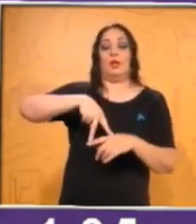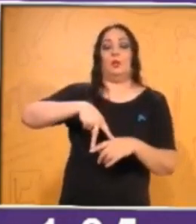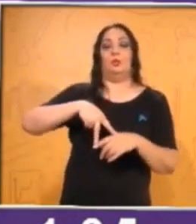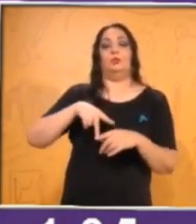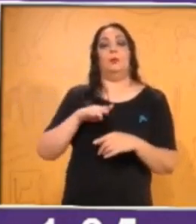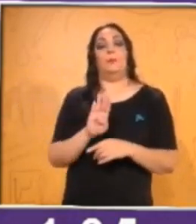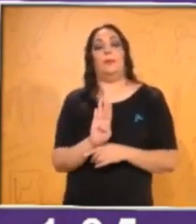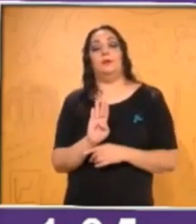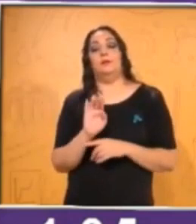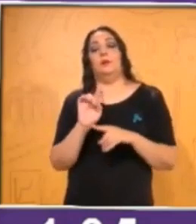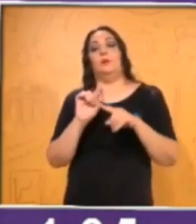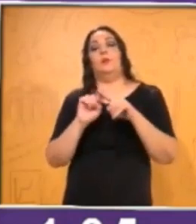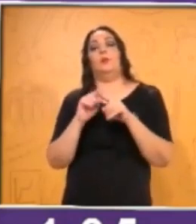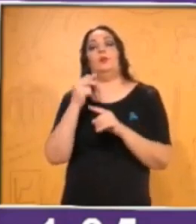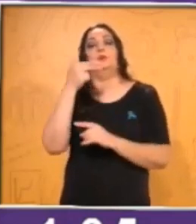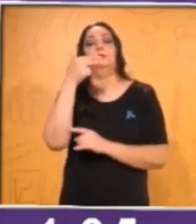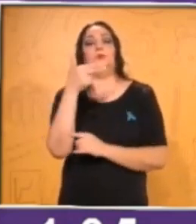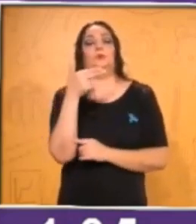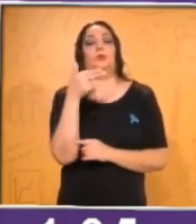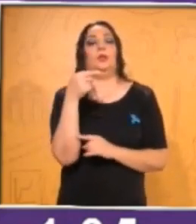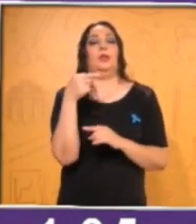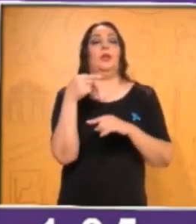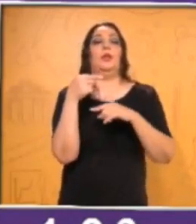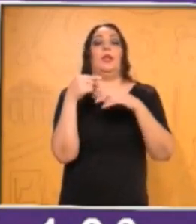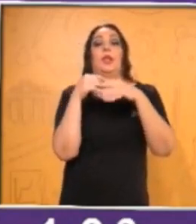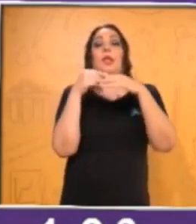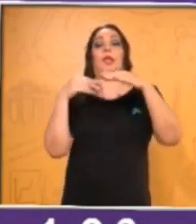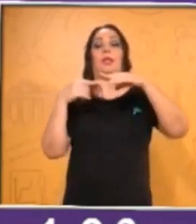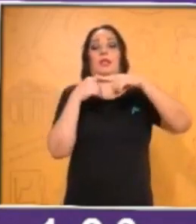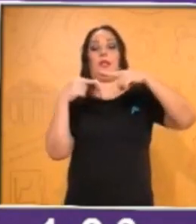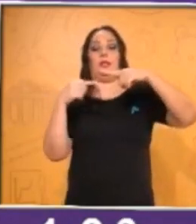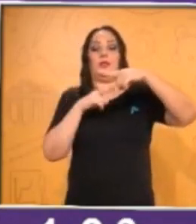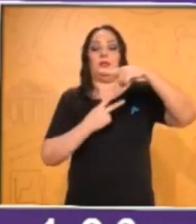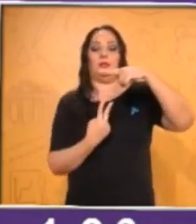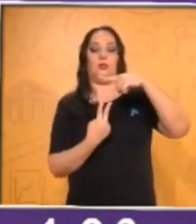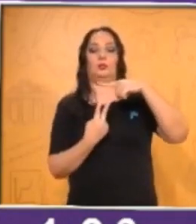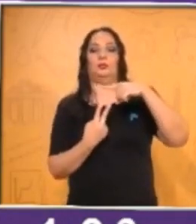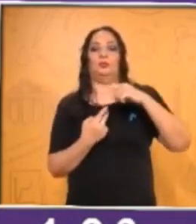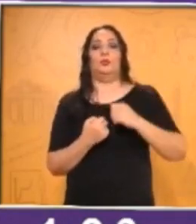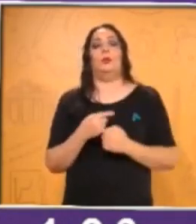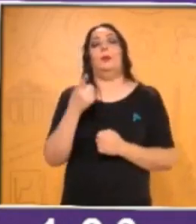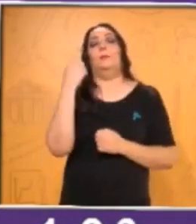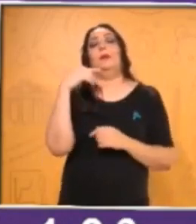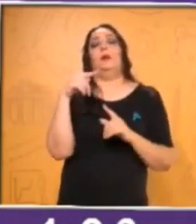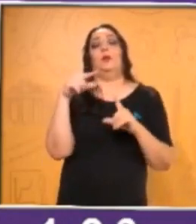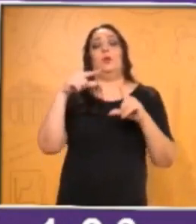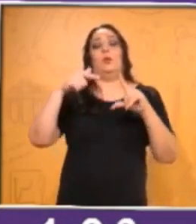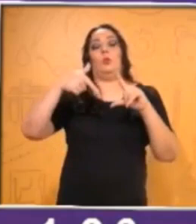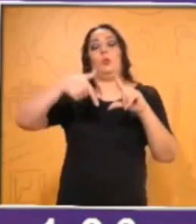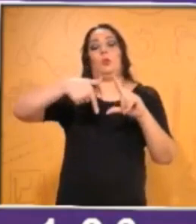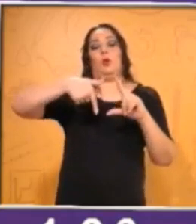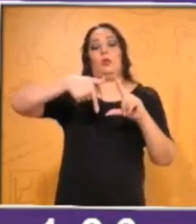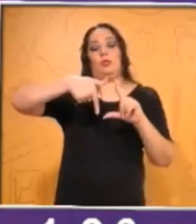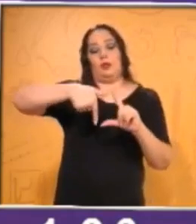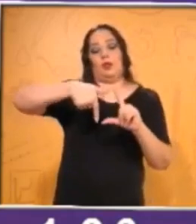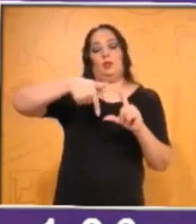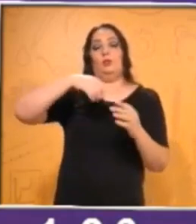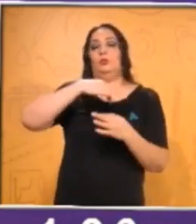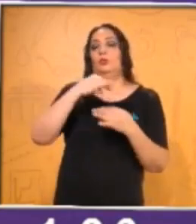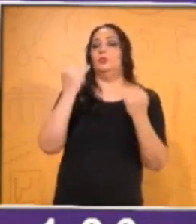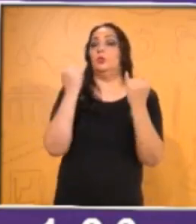base por altura entre 2. Para el cuadrado, que todos sus lados son exactamente